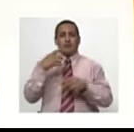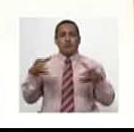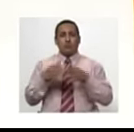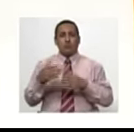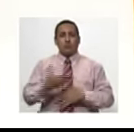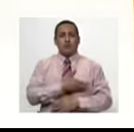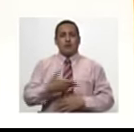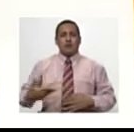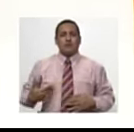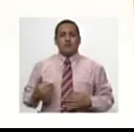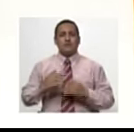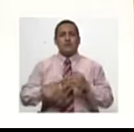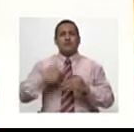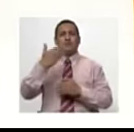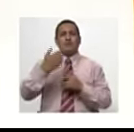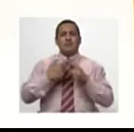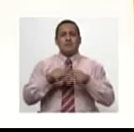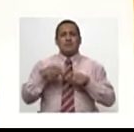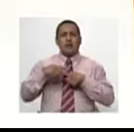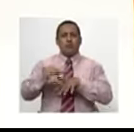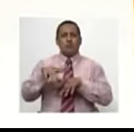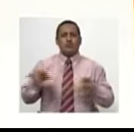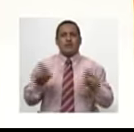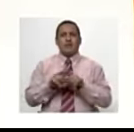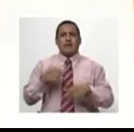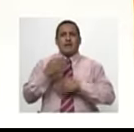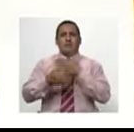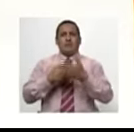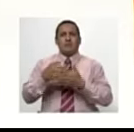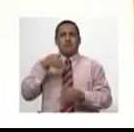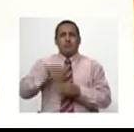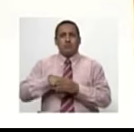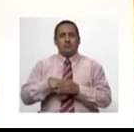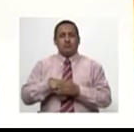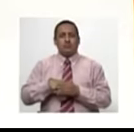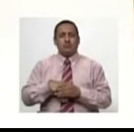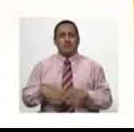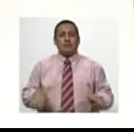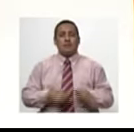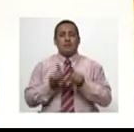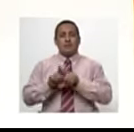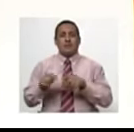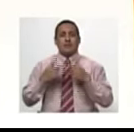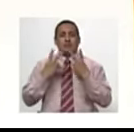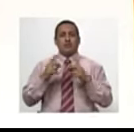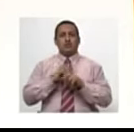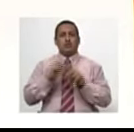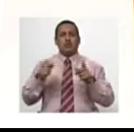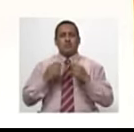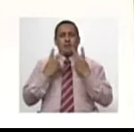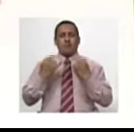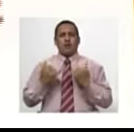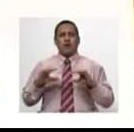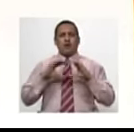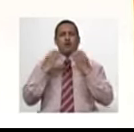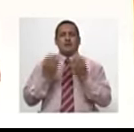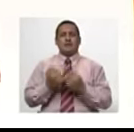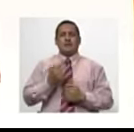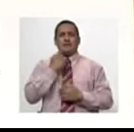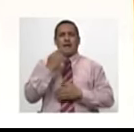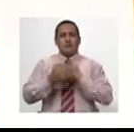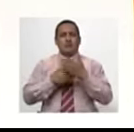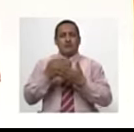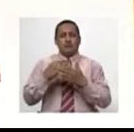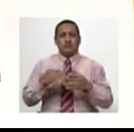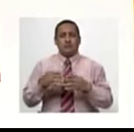legislatura, uh-huh, después a partir de julio no ya gana. Estamos en campaña electoral, ¿no? Ya no vamos a ver a los congresistas, van a estar en campaña